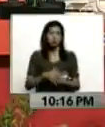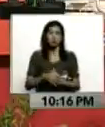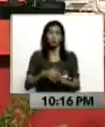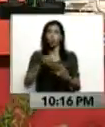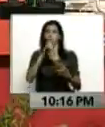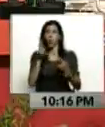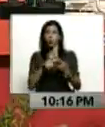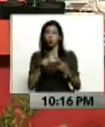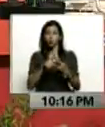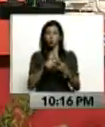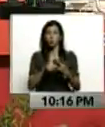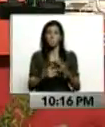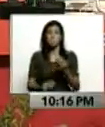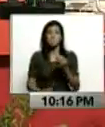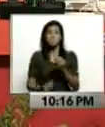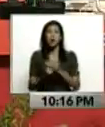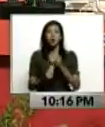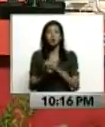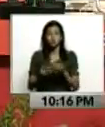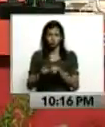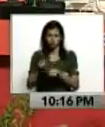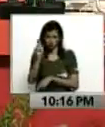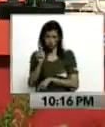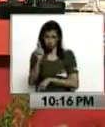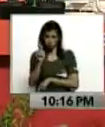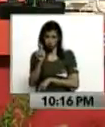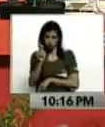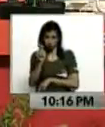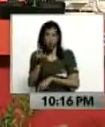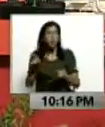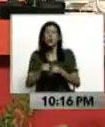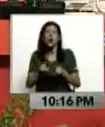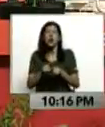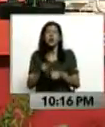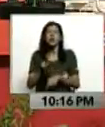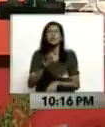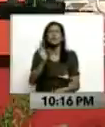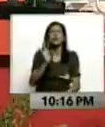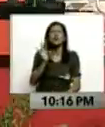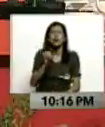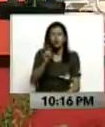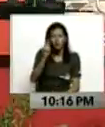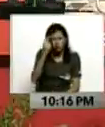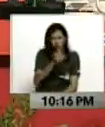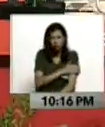uno encontrarse un pajuo como Luis florido en el